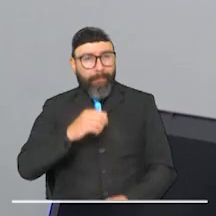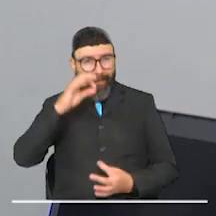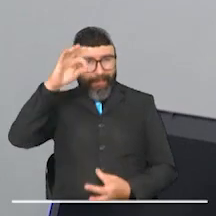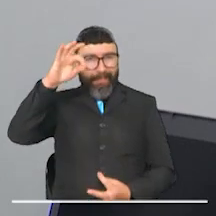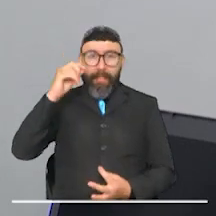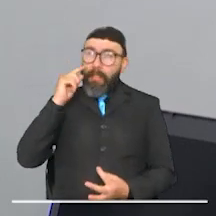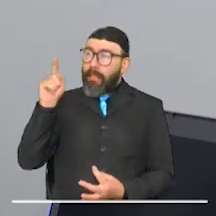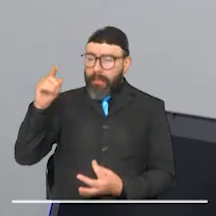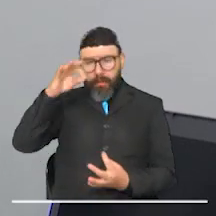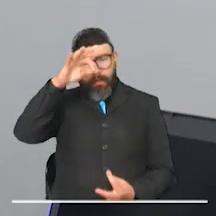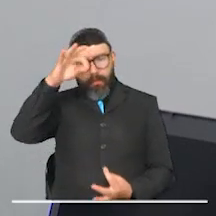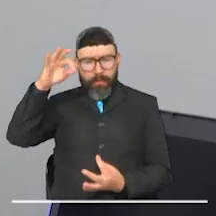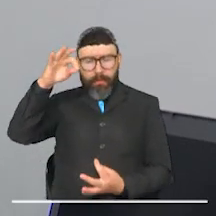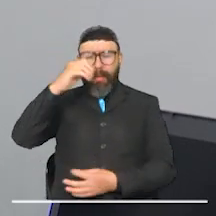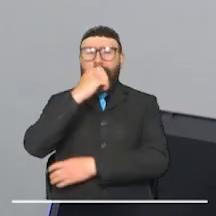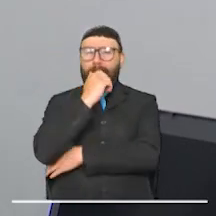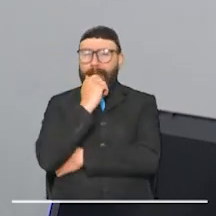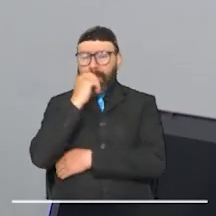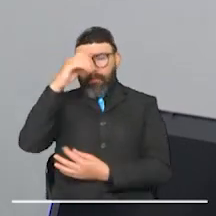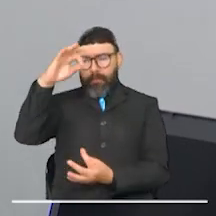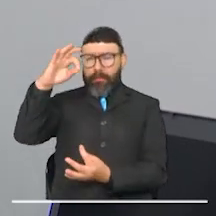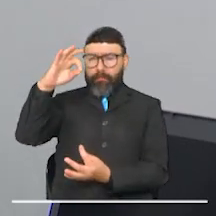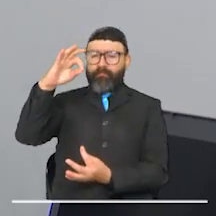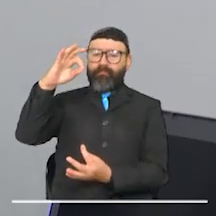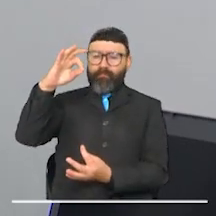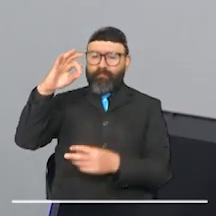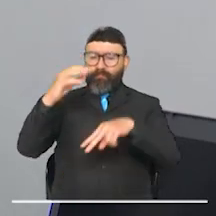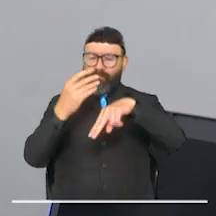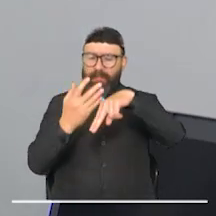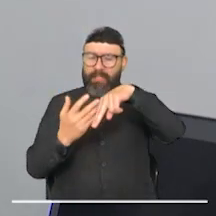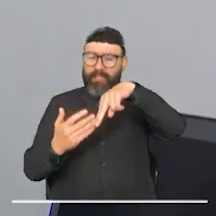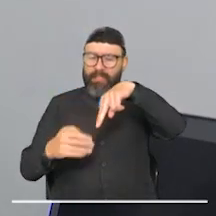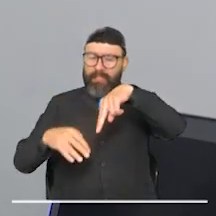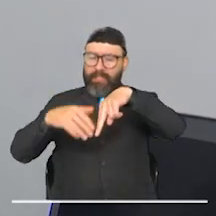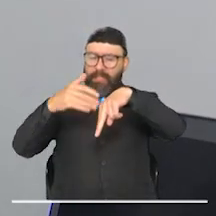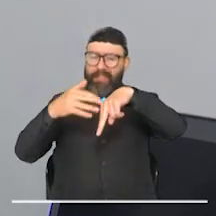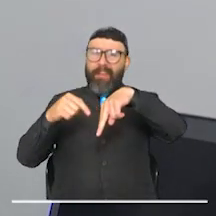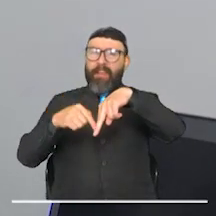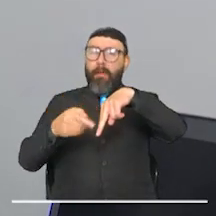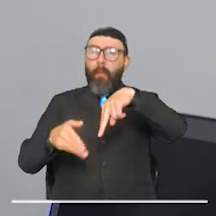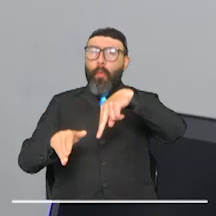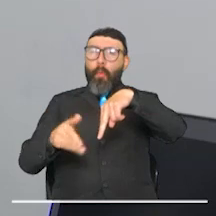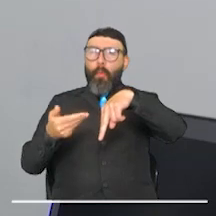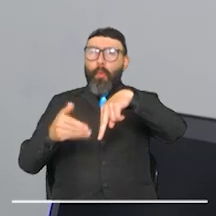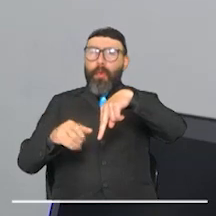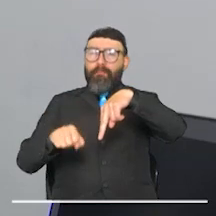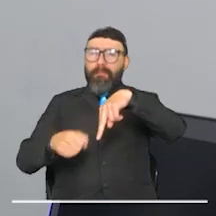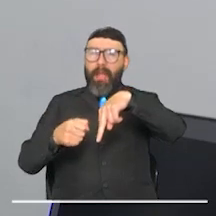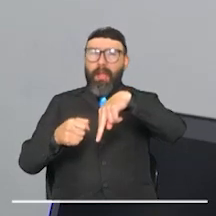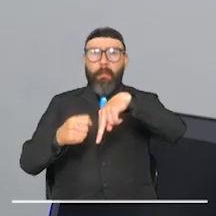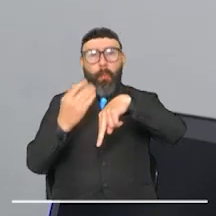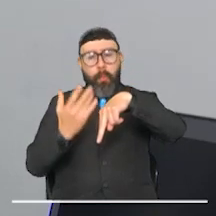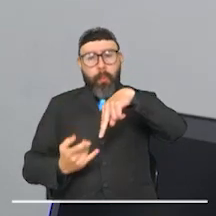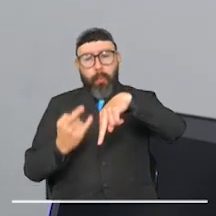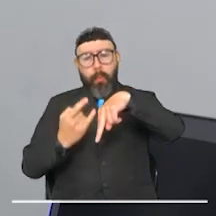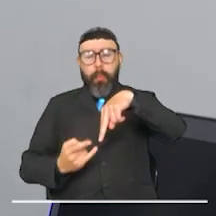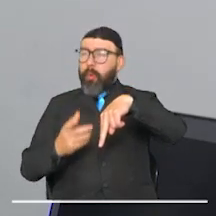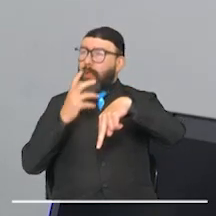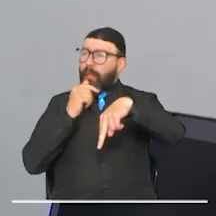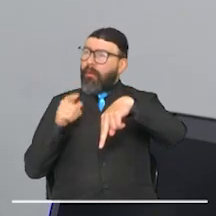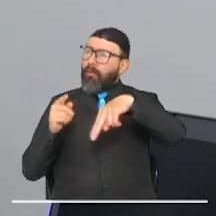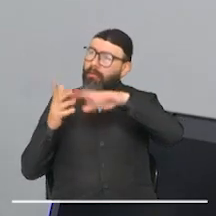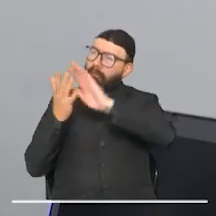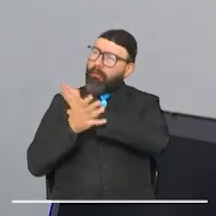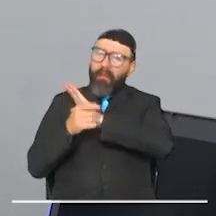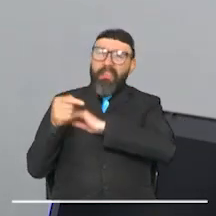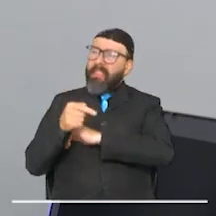que esas Sistema venoso o ese sistema arterial se está cerrando entonces ahí nos empiezan a contar Qué es